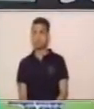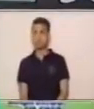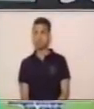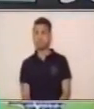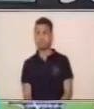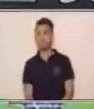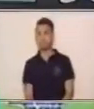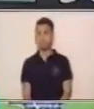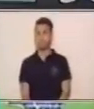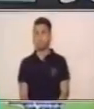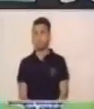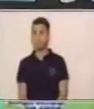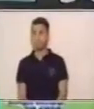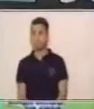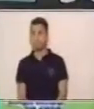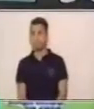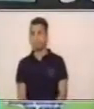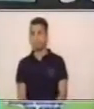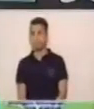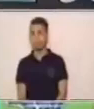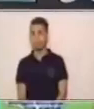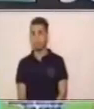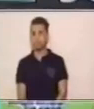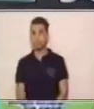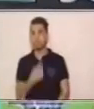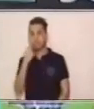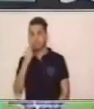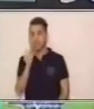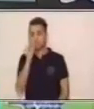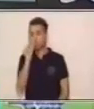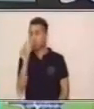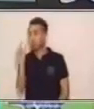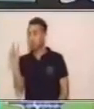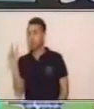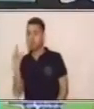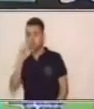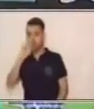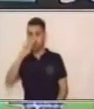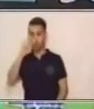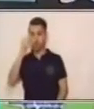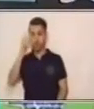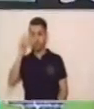y si la número 1, vamos a agarrar cuadrito. 1,